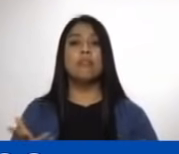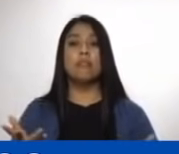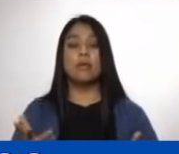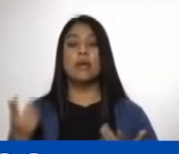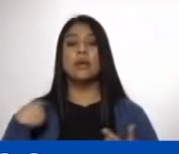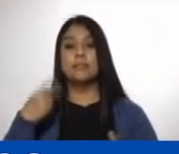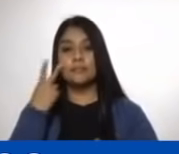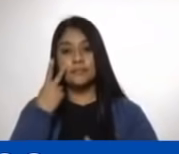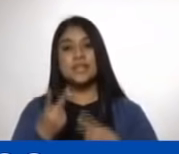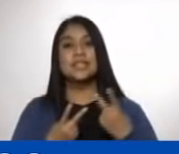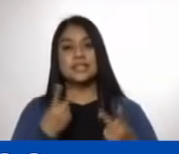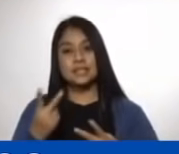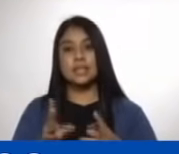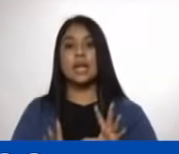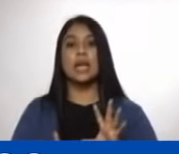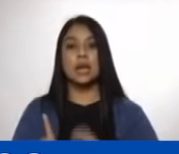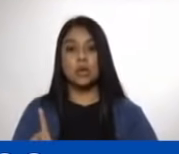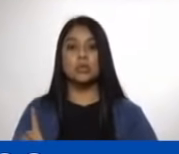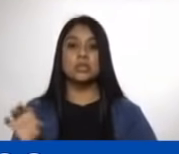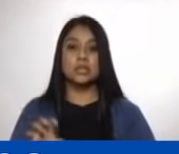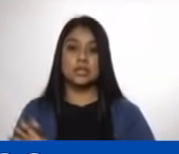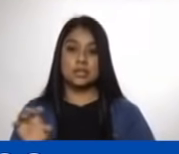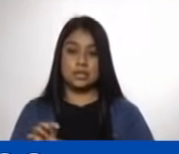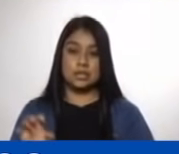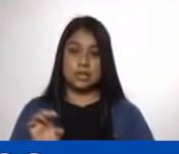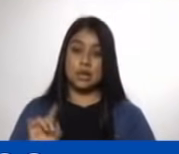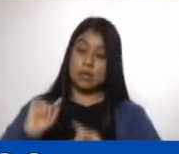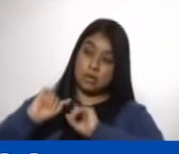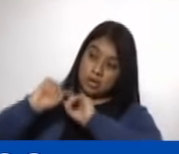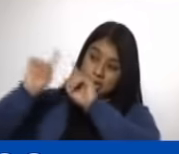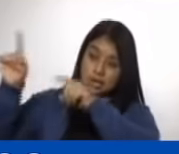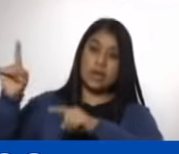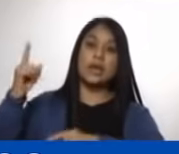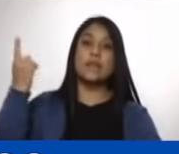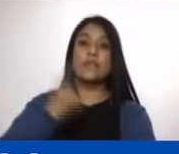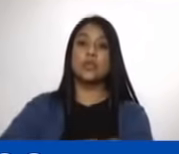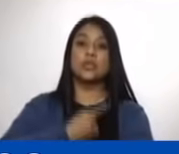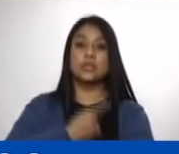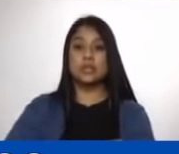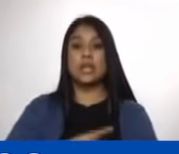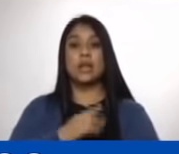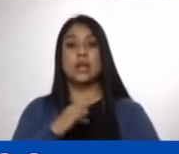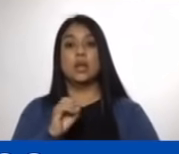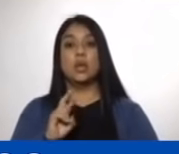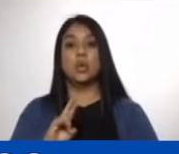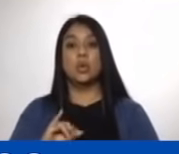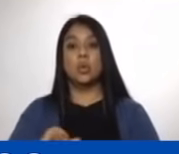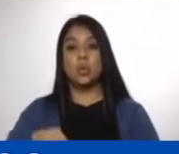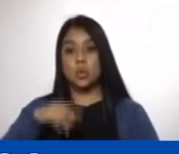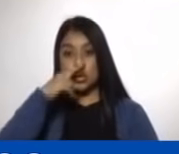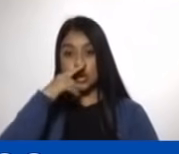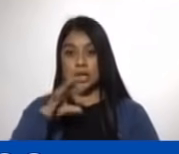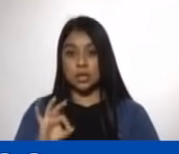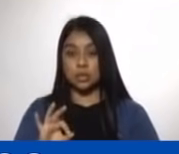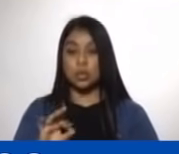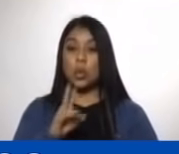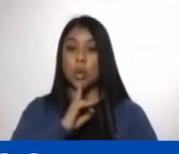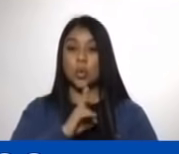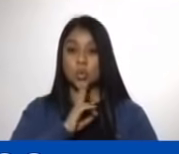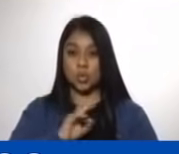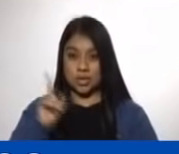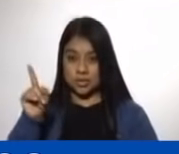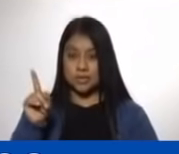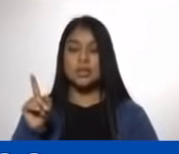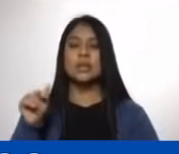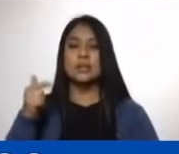visita el 11 de enero a la frontera de Corinto, Omoa, Honduras, con el fin de abordar de manera